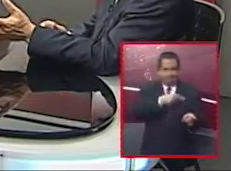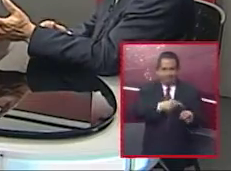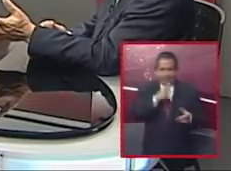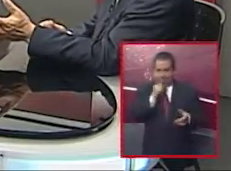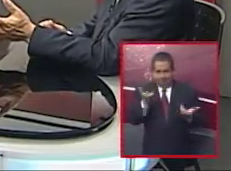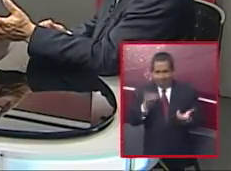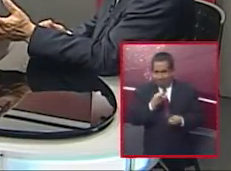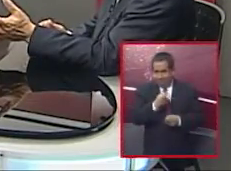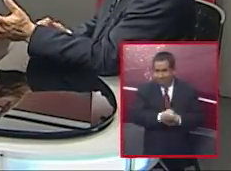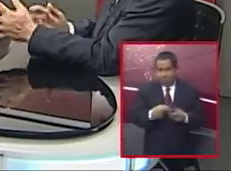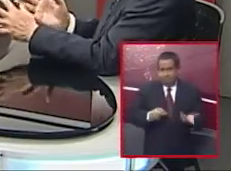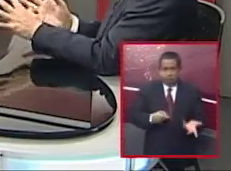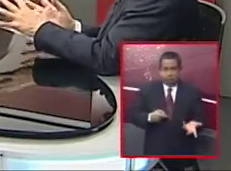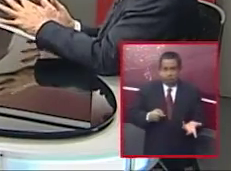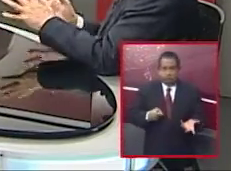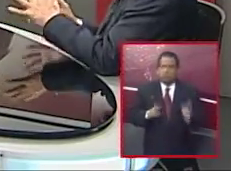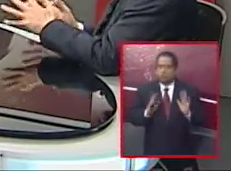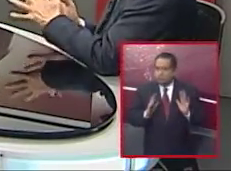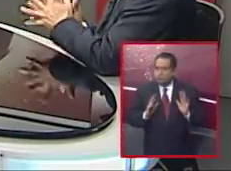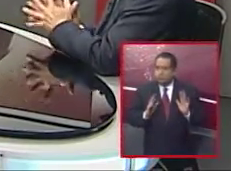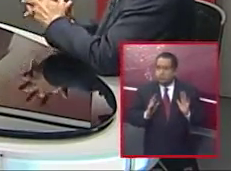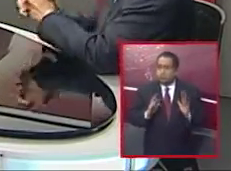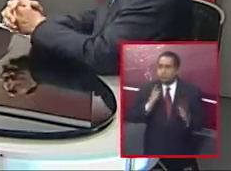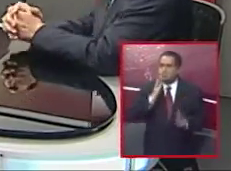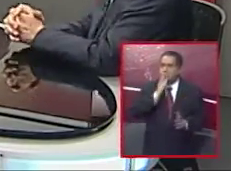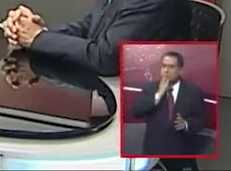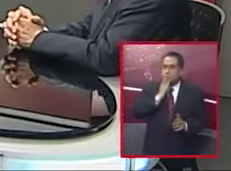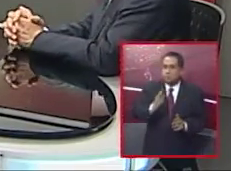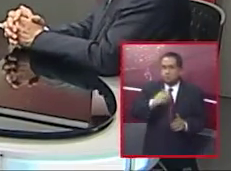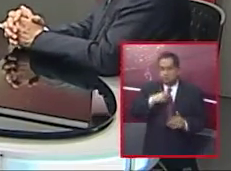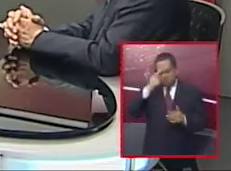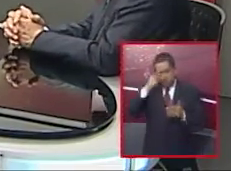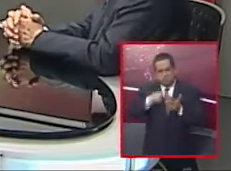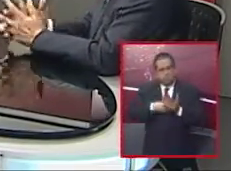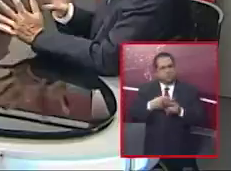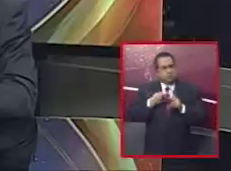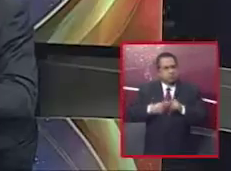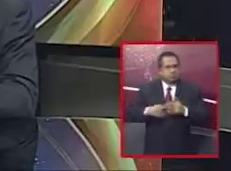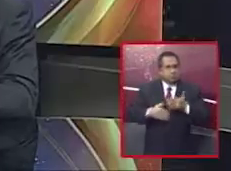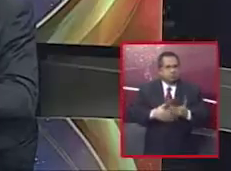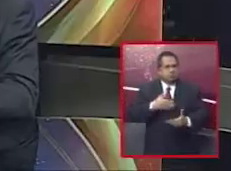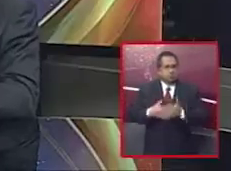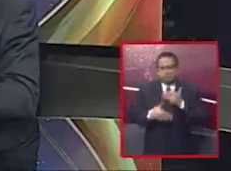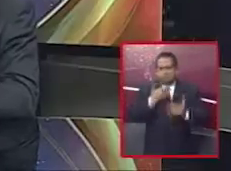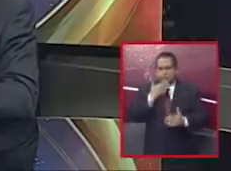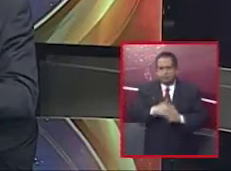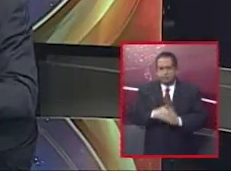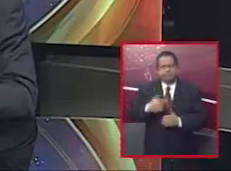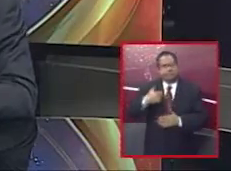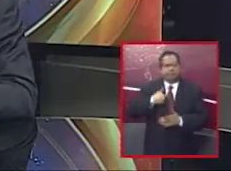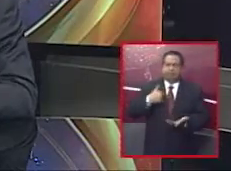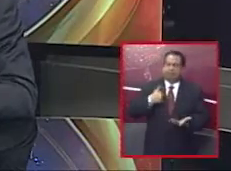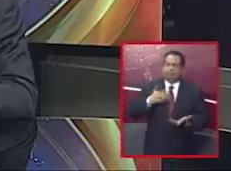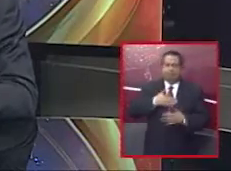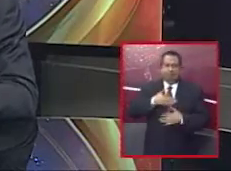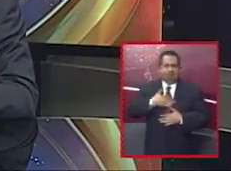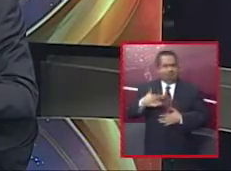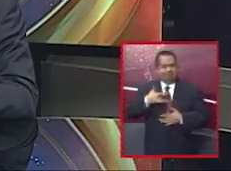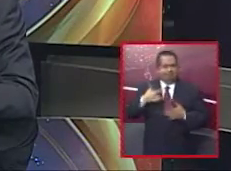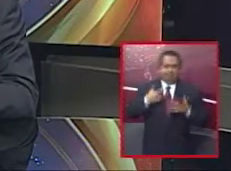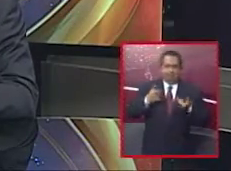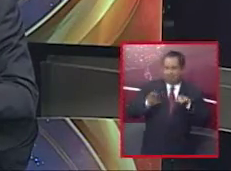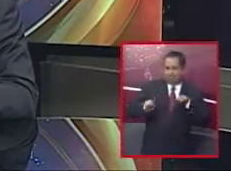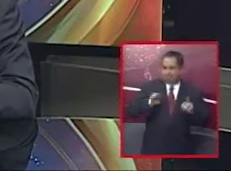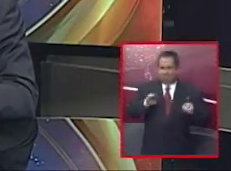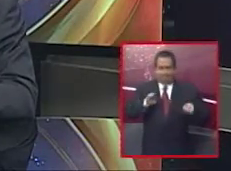ese sistema nacional anticorrupción. Entonces, yo creo que vamos a empezar a ver cosas nuevas, y a mí me tocó, pues, ahora sí que